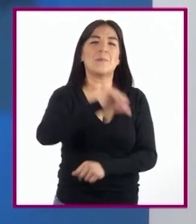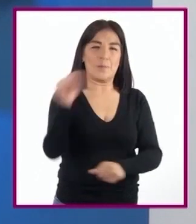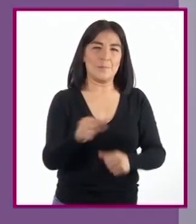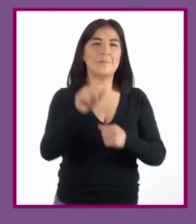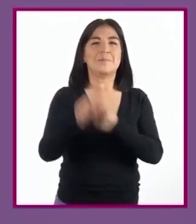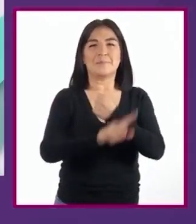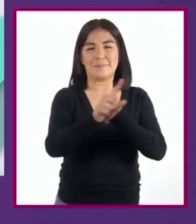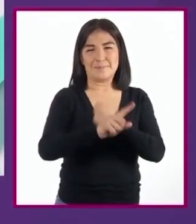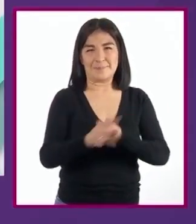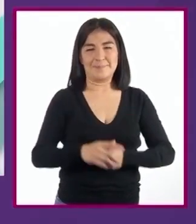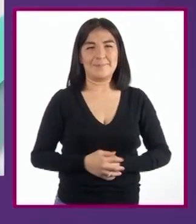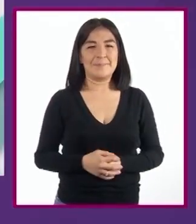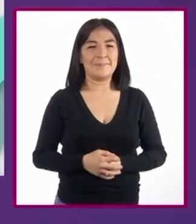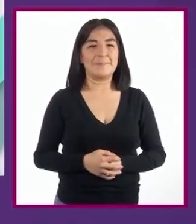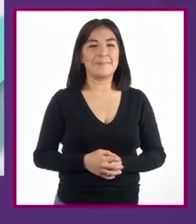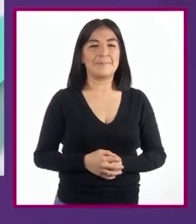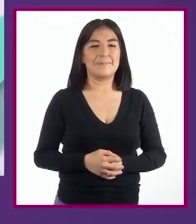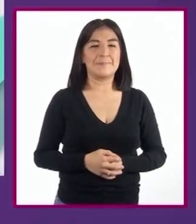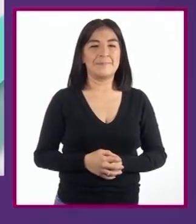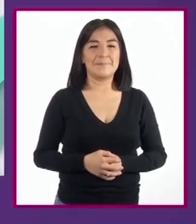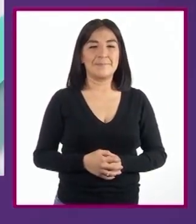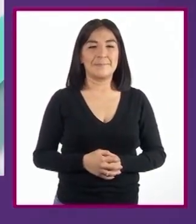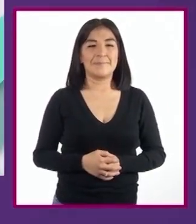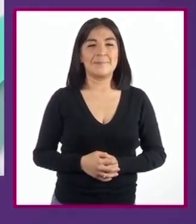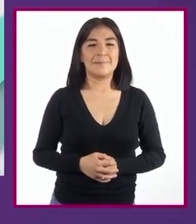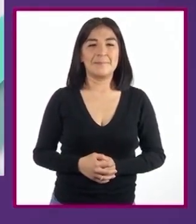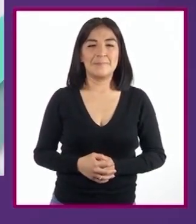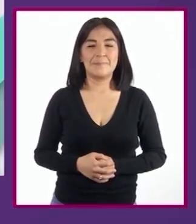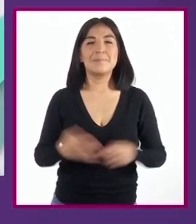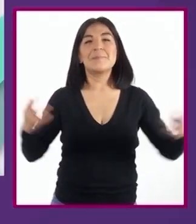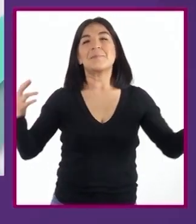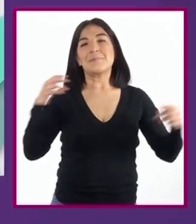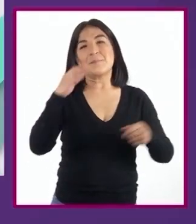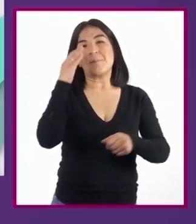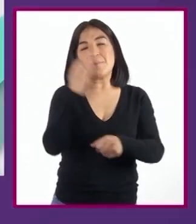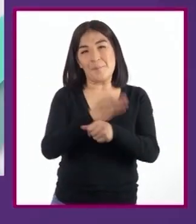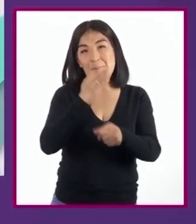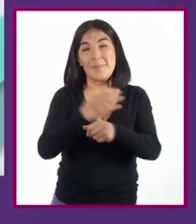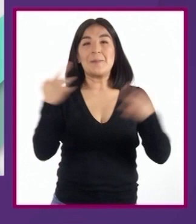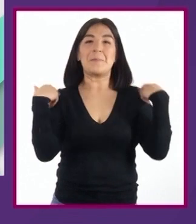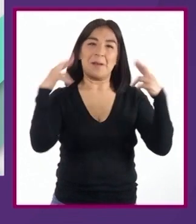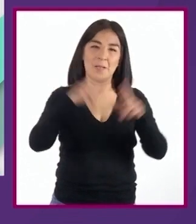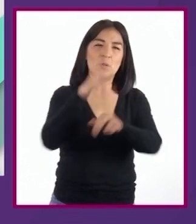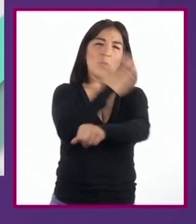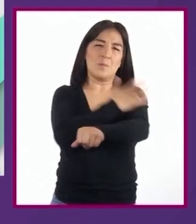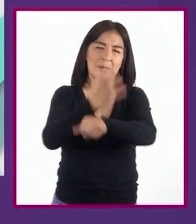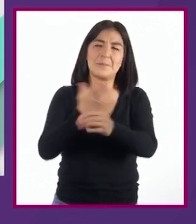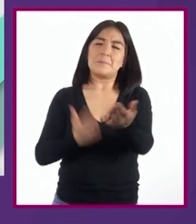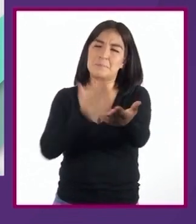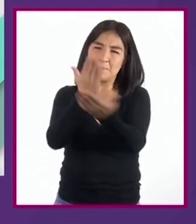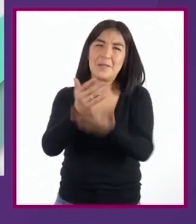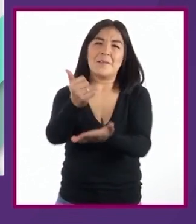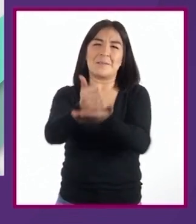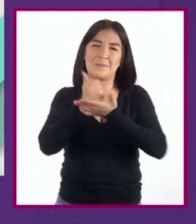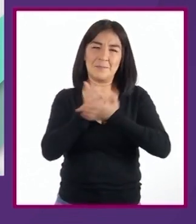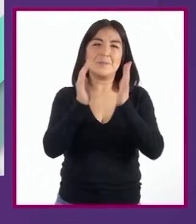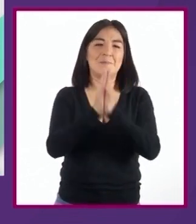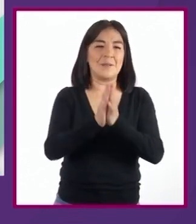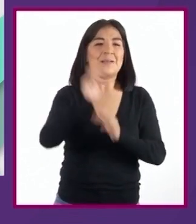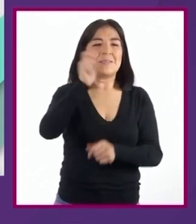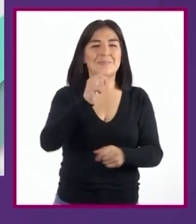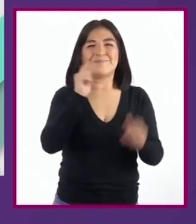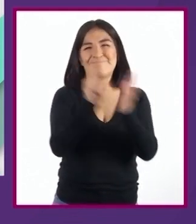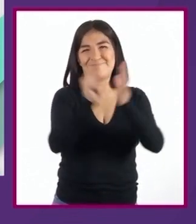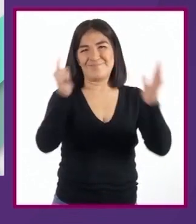situación. Estimados compañeros, solicito su ayuda para resolver un problema que se me presentó en el libro de